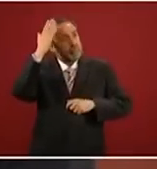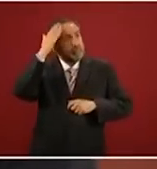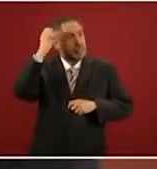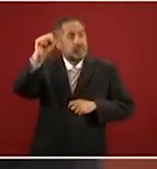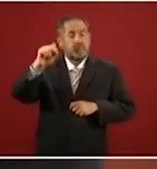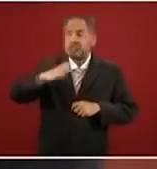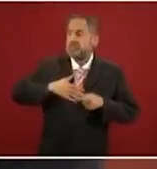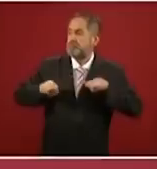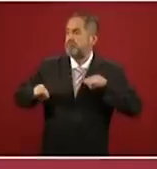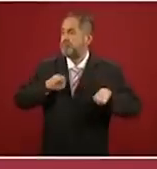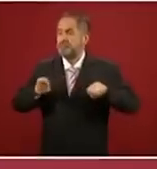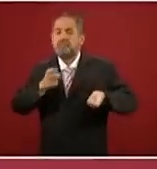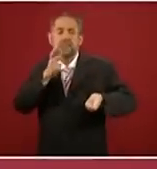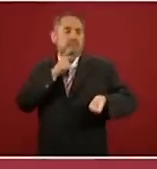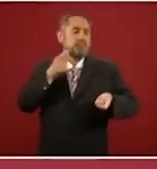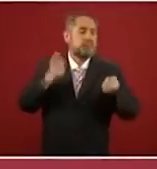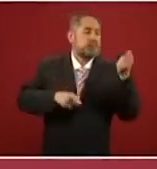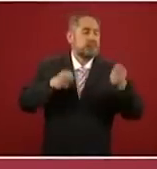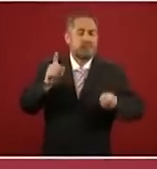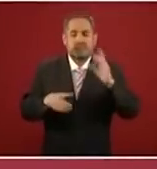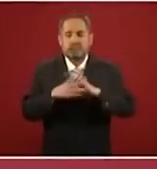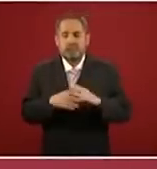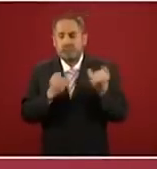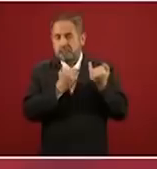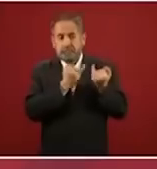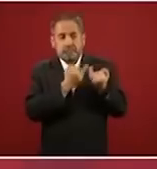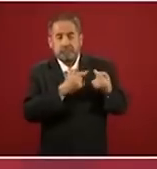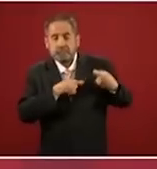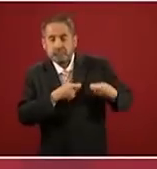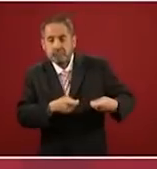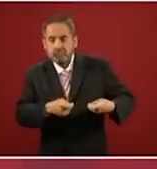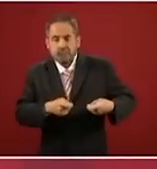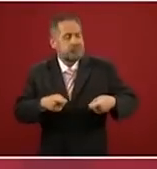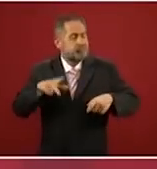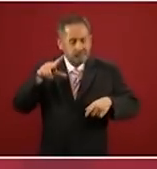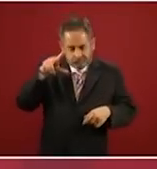secciones petroleras para hacer lo mismo